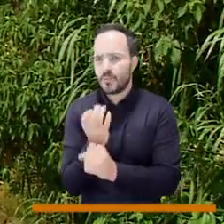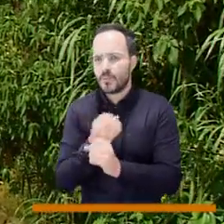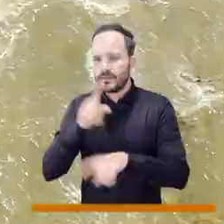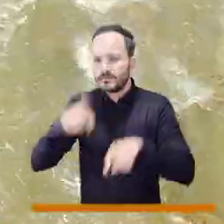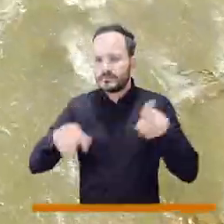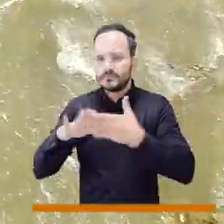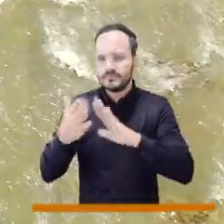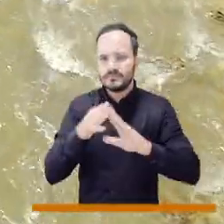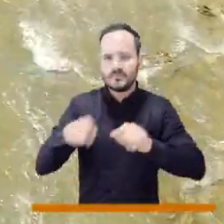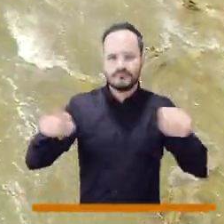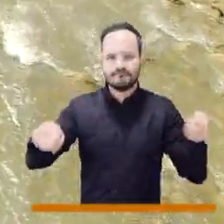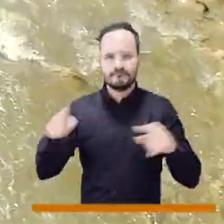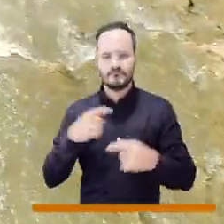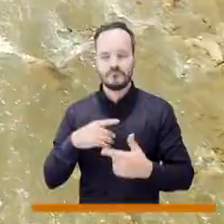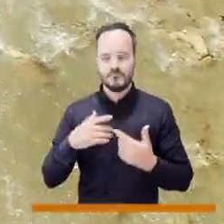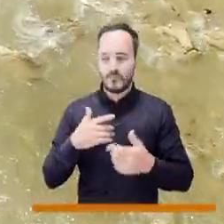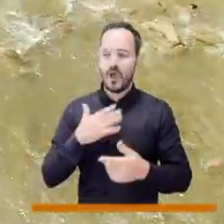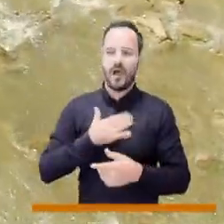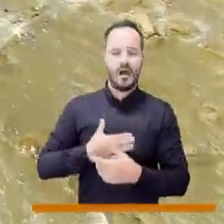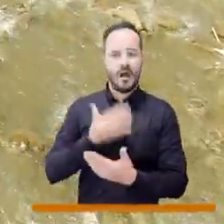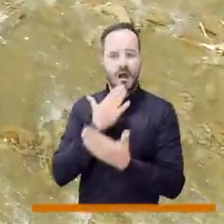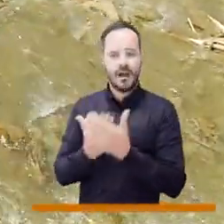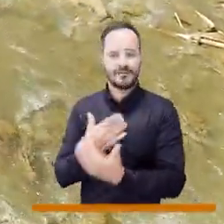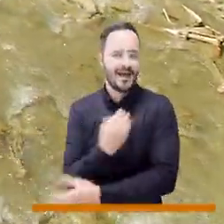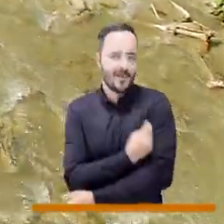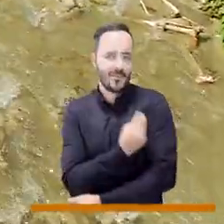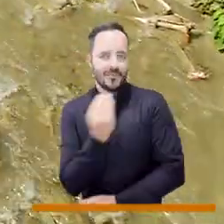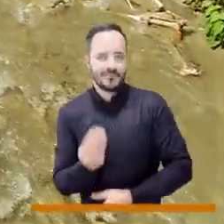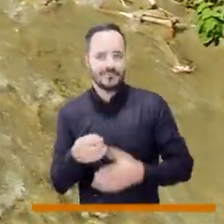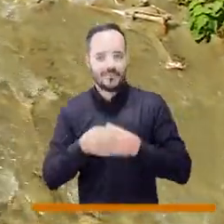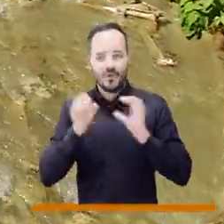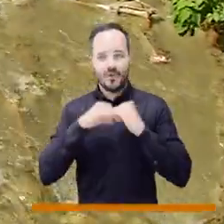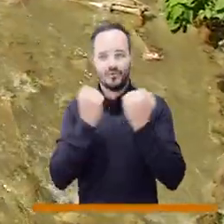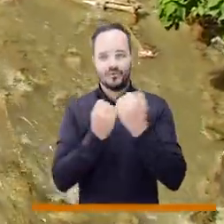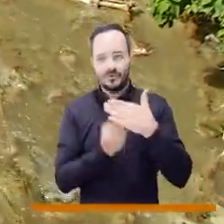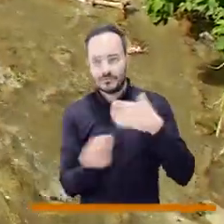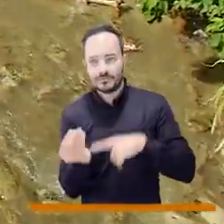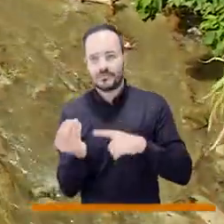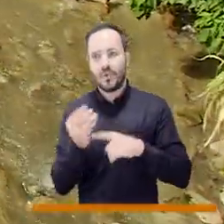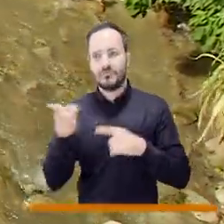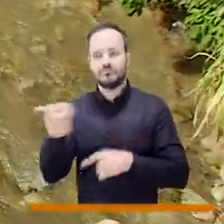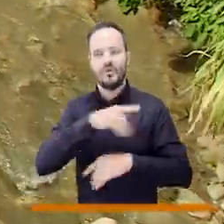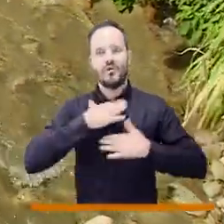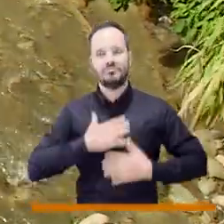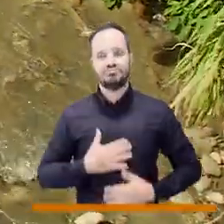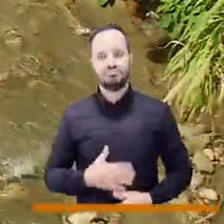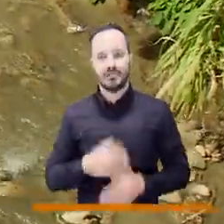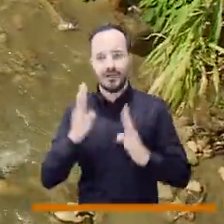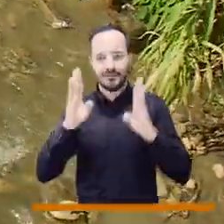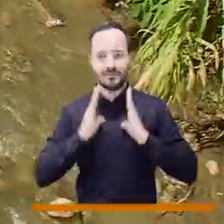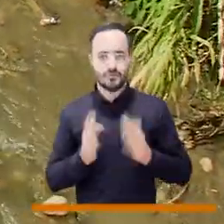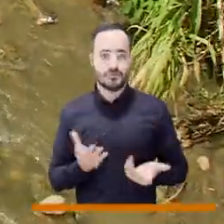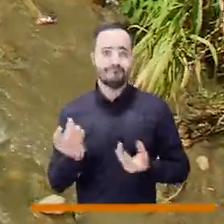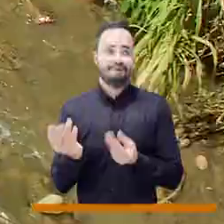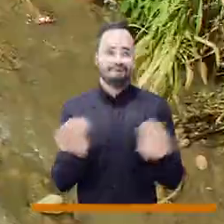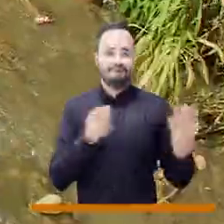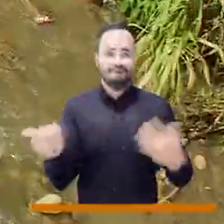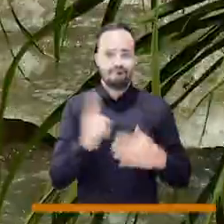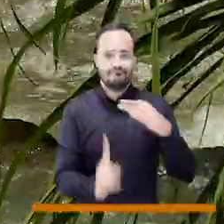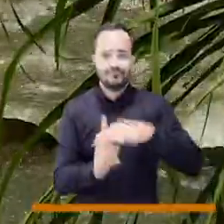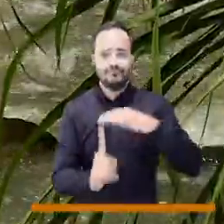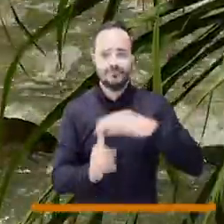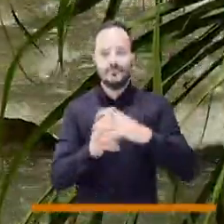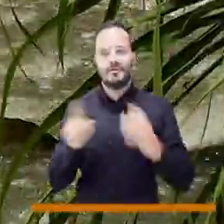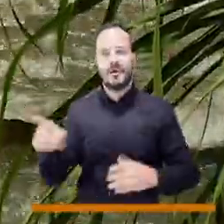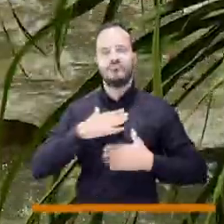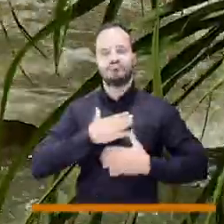panorama general de algunas de las comunidades que han sido más beneficiadas con esta comisión accidental, que ha sido muy importante en unos años donde han habido tantas